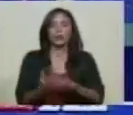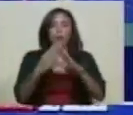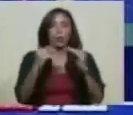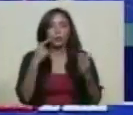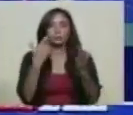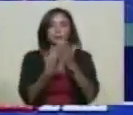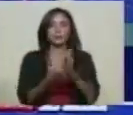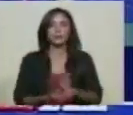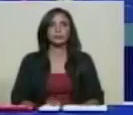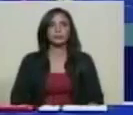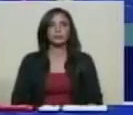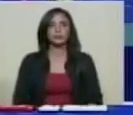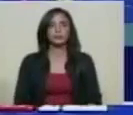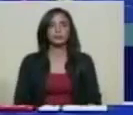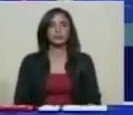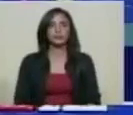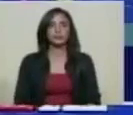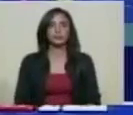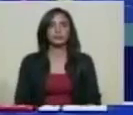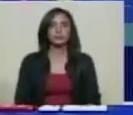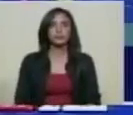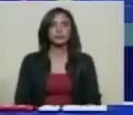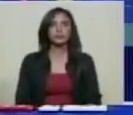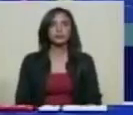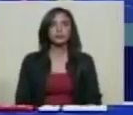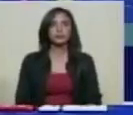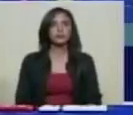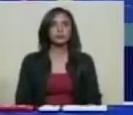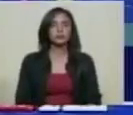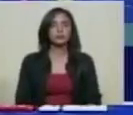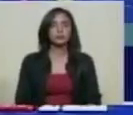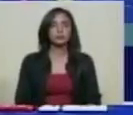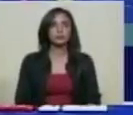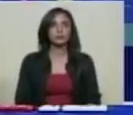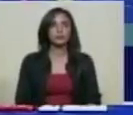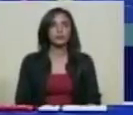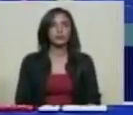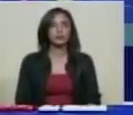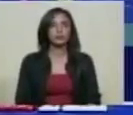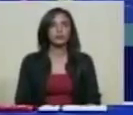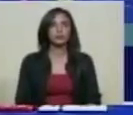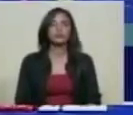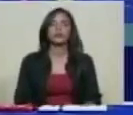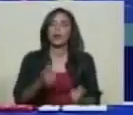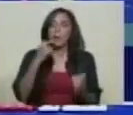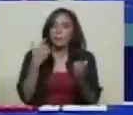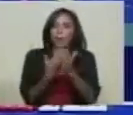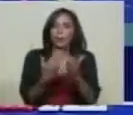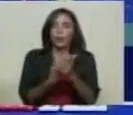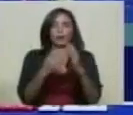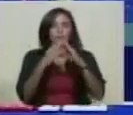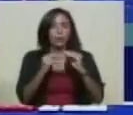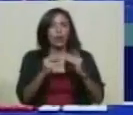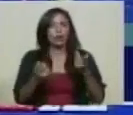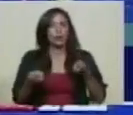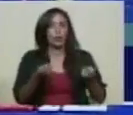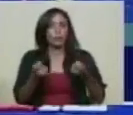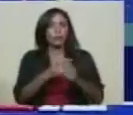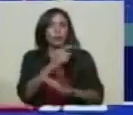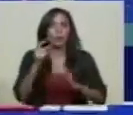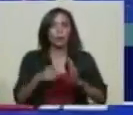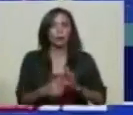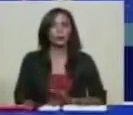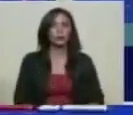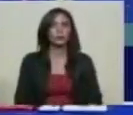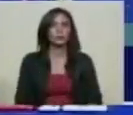Nacional y ante mí las sugerencias, propuestas, opciones estratégicas. Ese